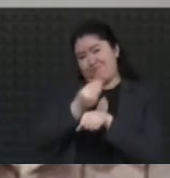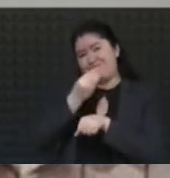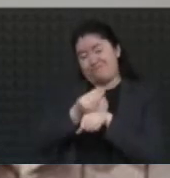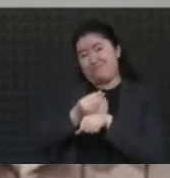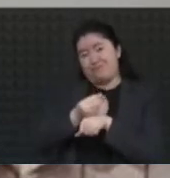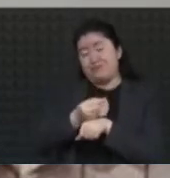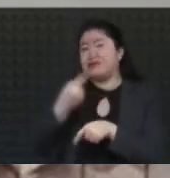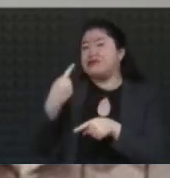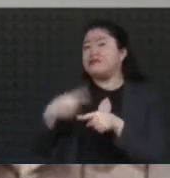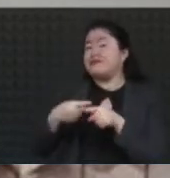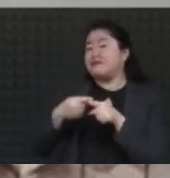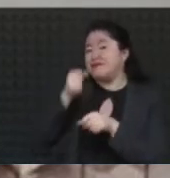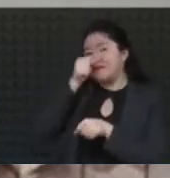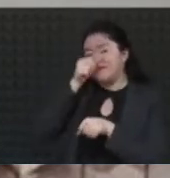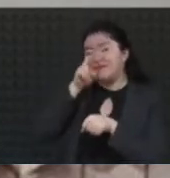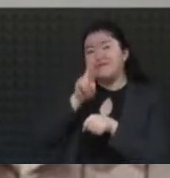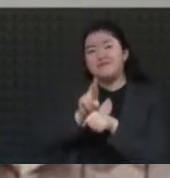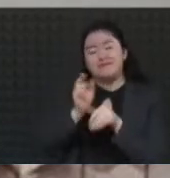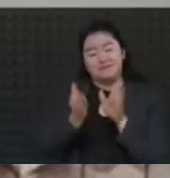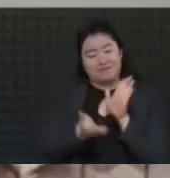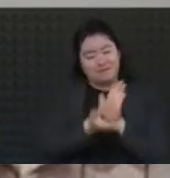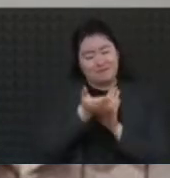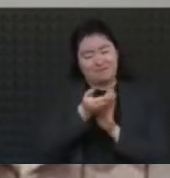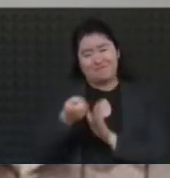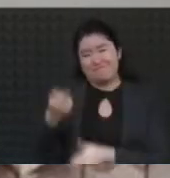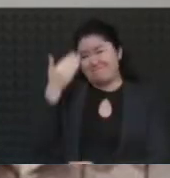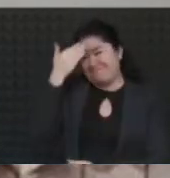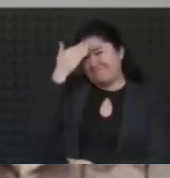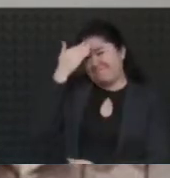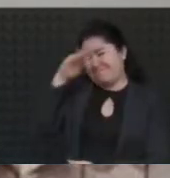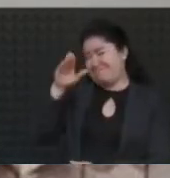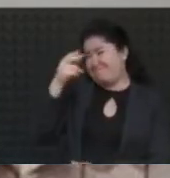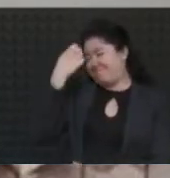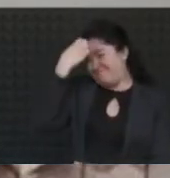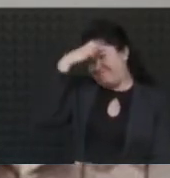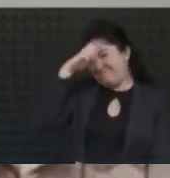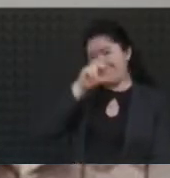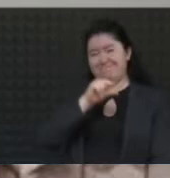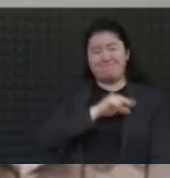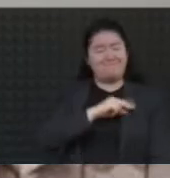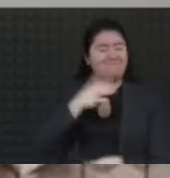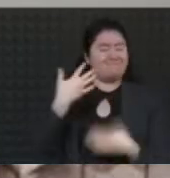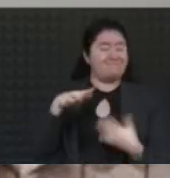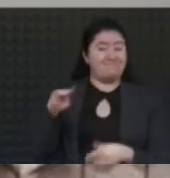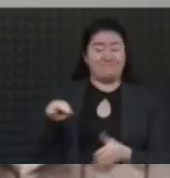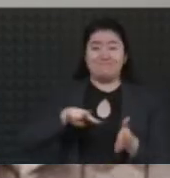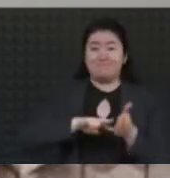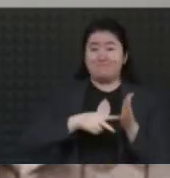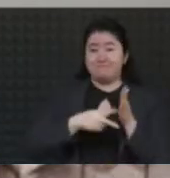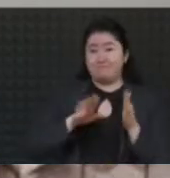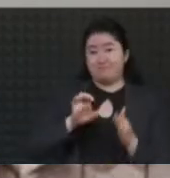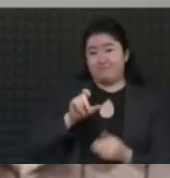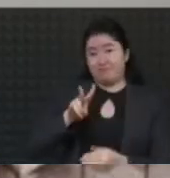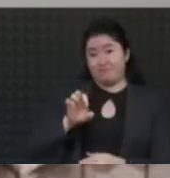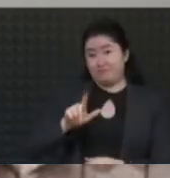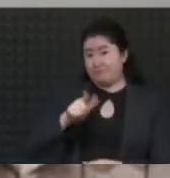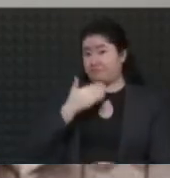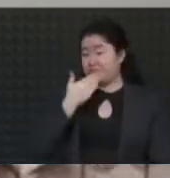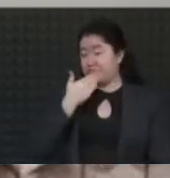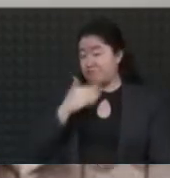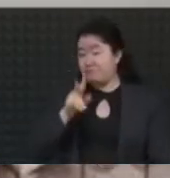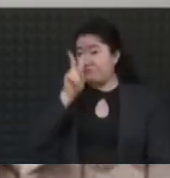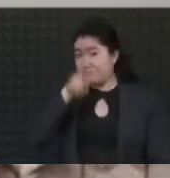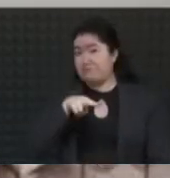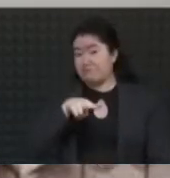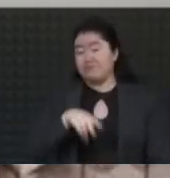es un experto en estructuras, además de ser un muy buen ingeniero civil, y